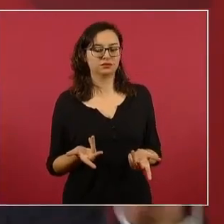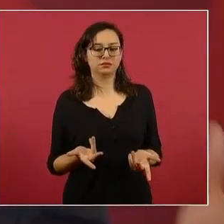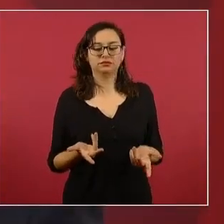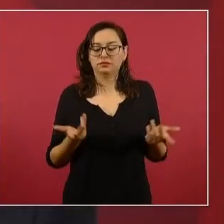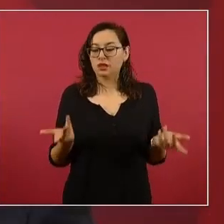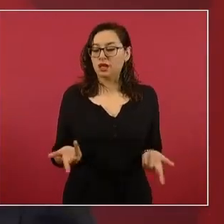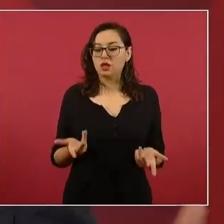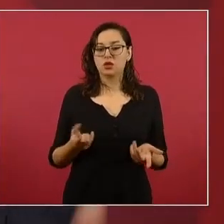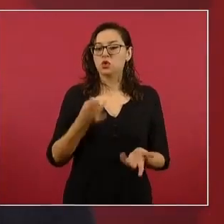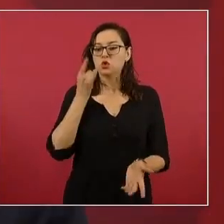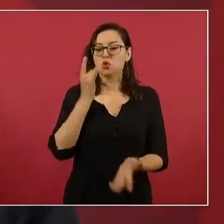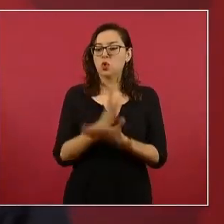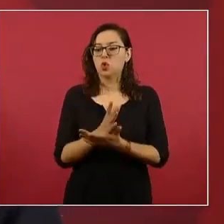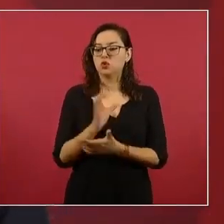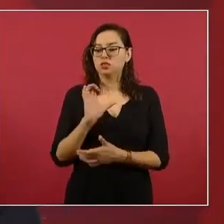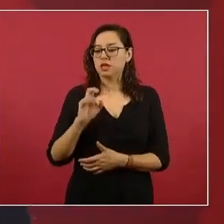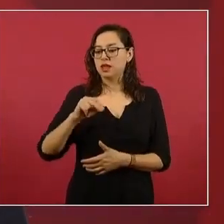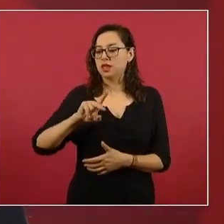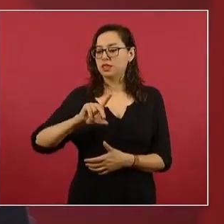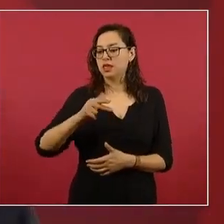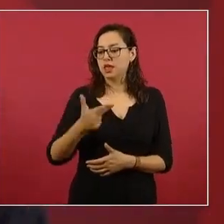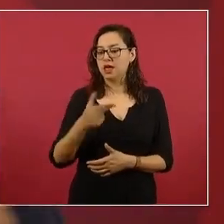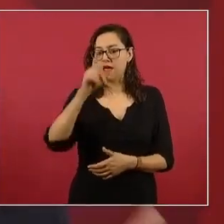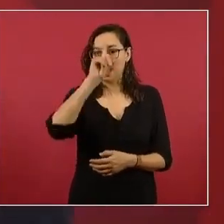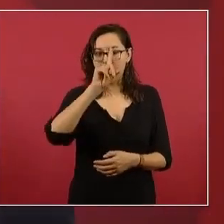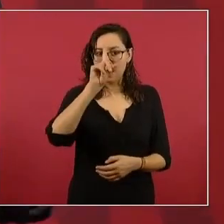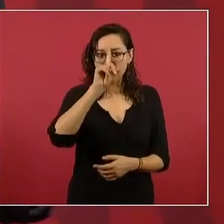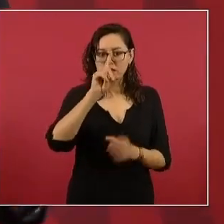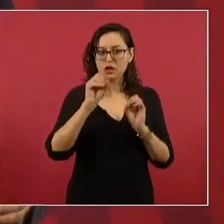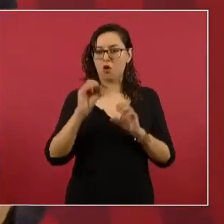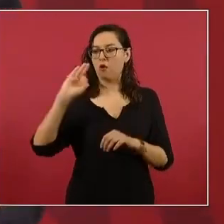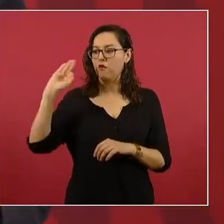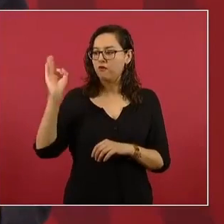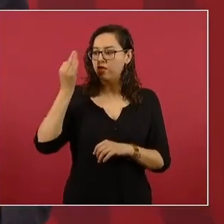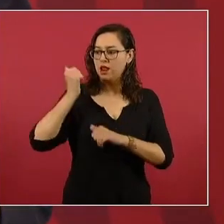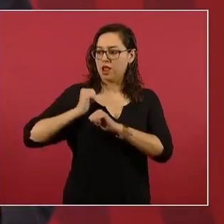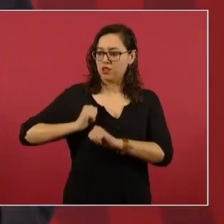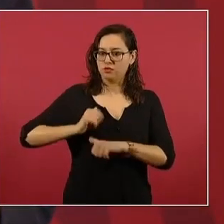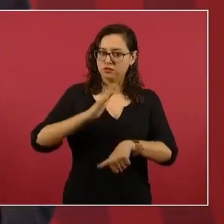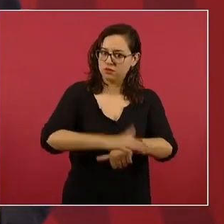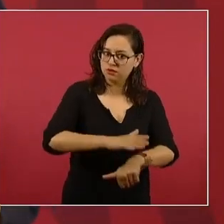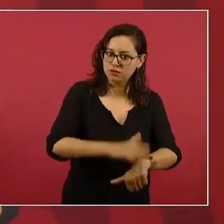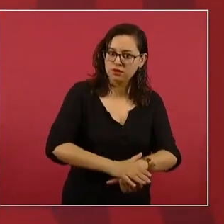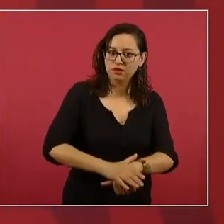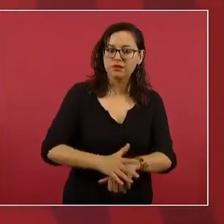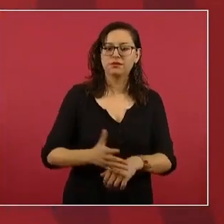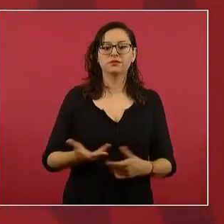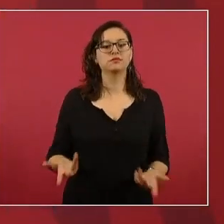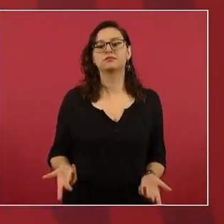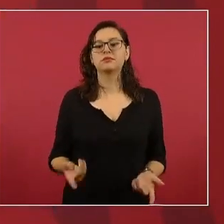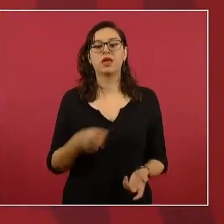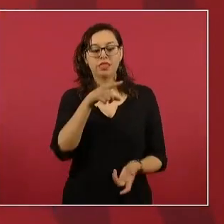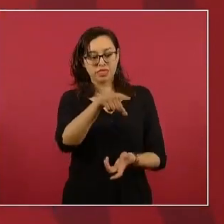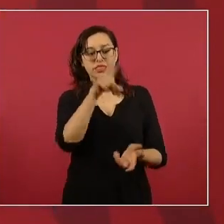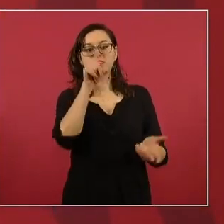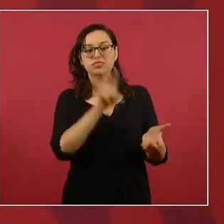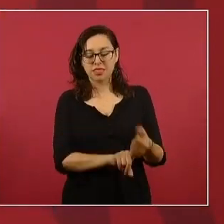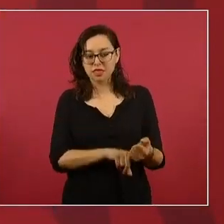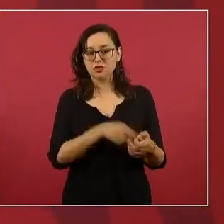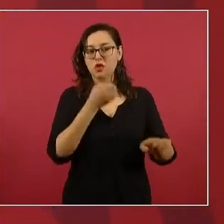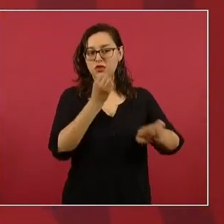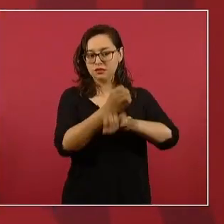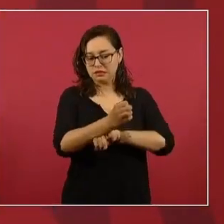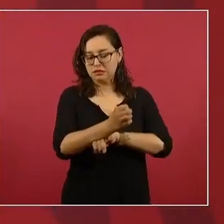recomendación de derechos humanos o de una autoridad federal, la misma Fiscalía